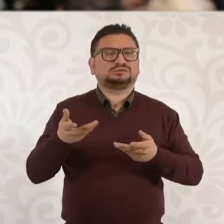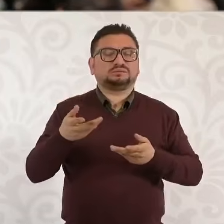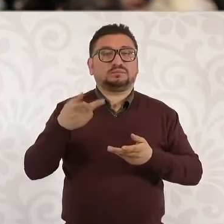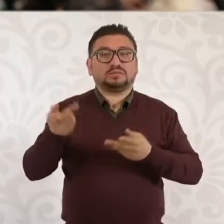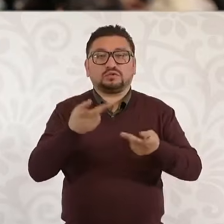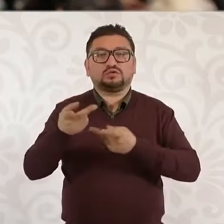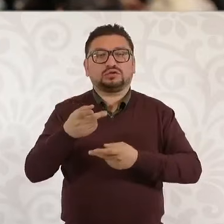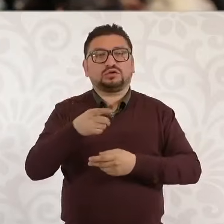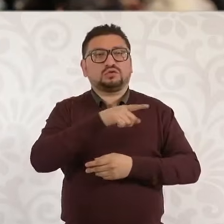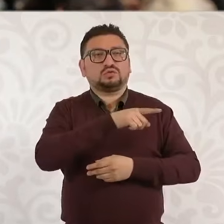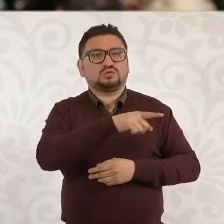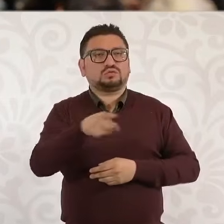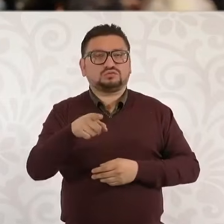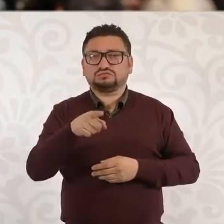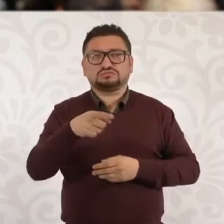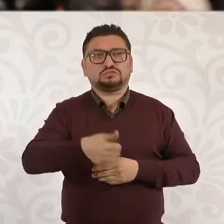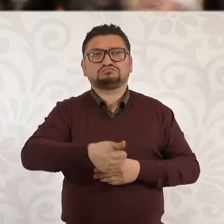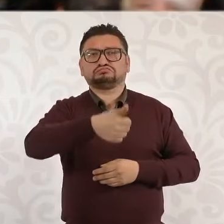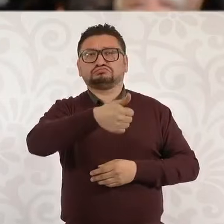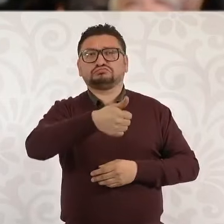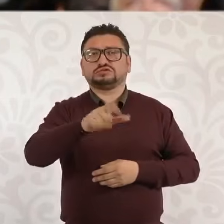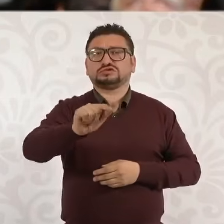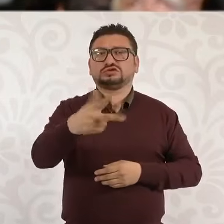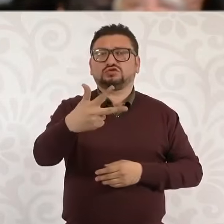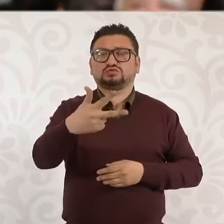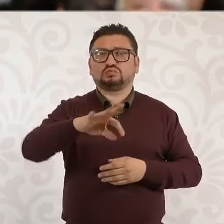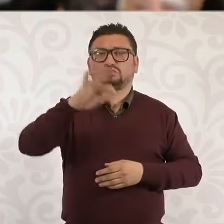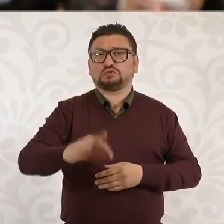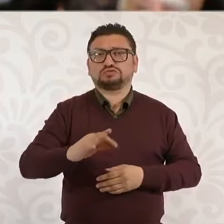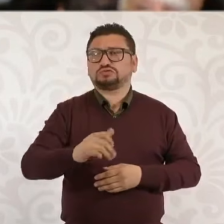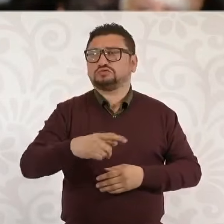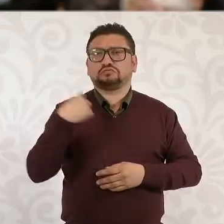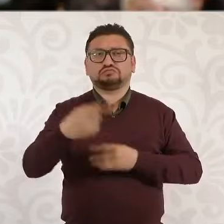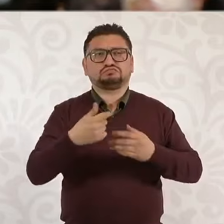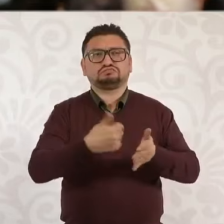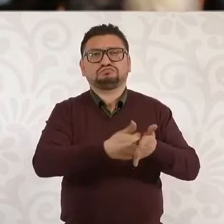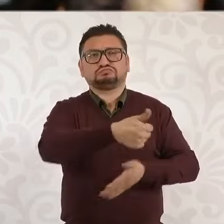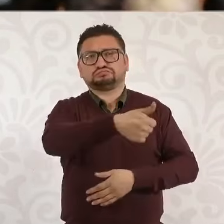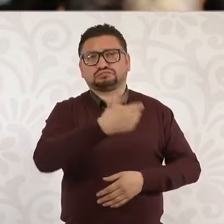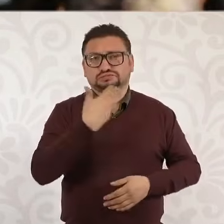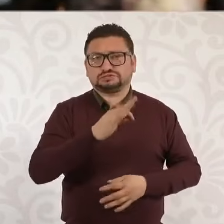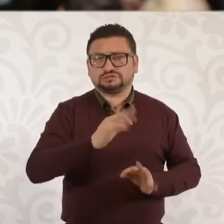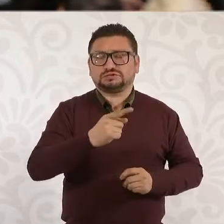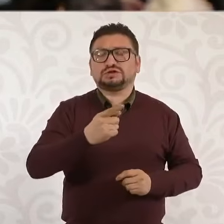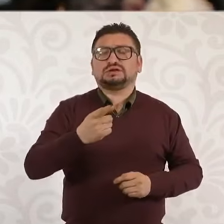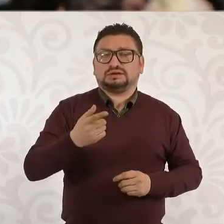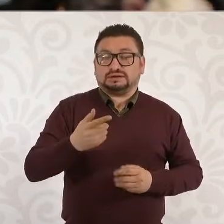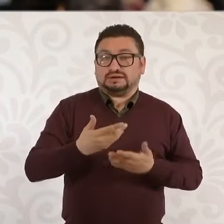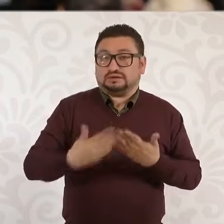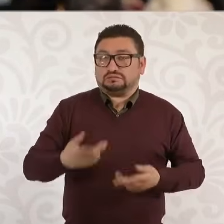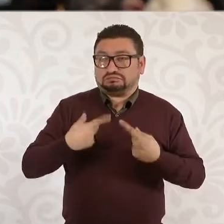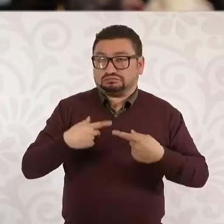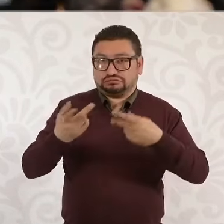usted tiene una aprobación del 78%, que es muy alta, y pues hablando con los que